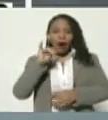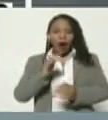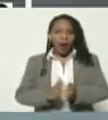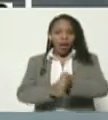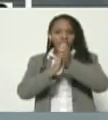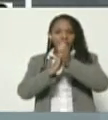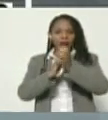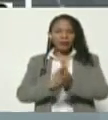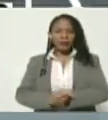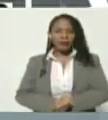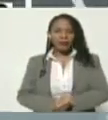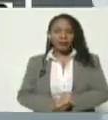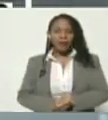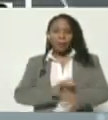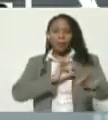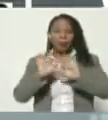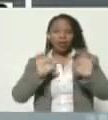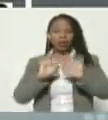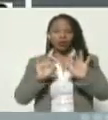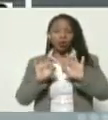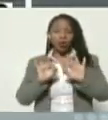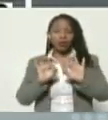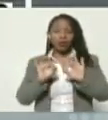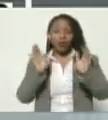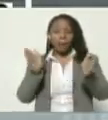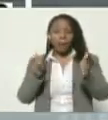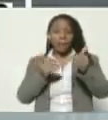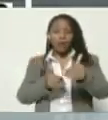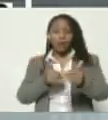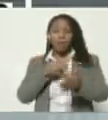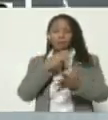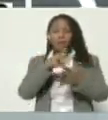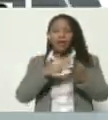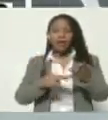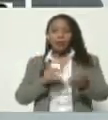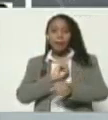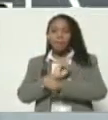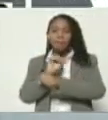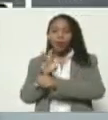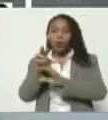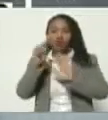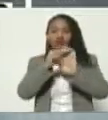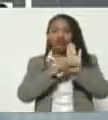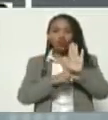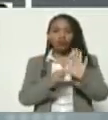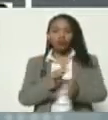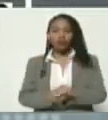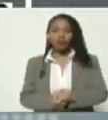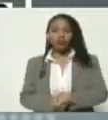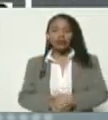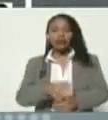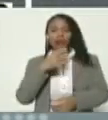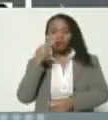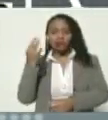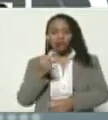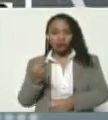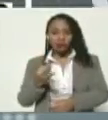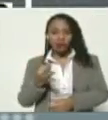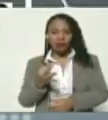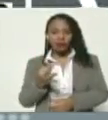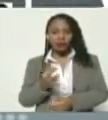liderazgo. Se prepararon los cotillones, se mandó el reglamento. Y de verdad, sí,